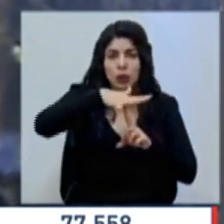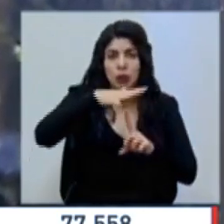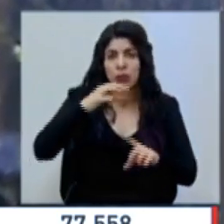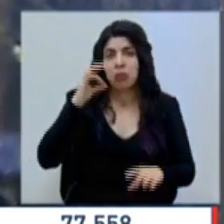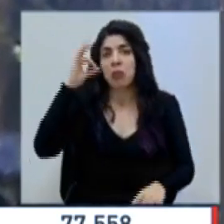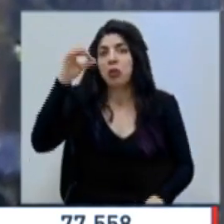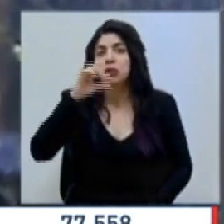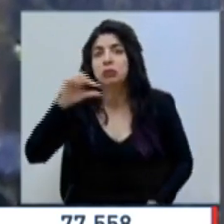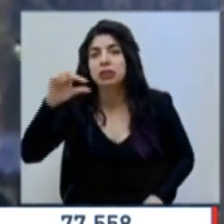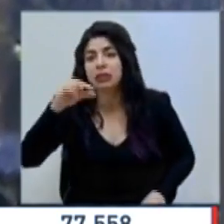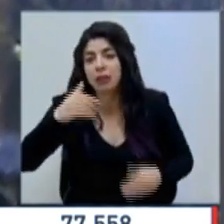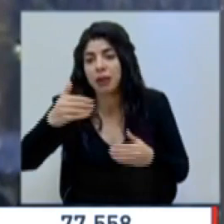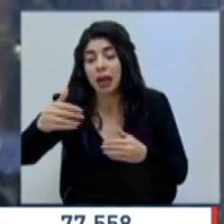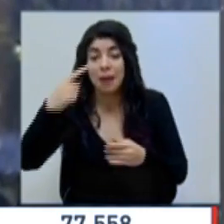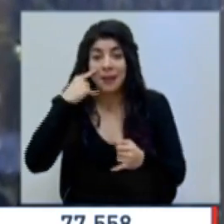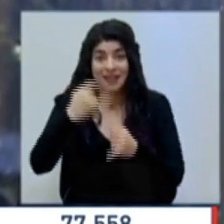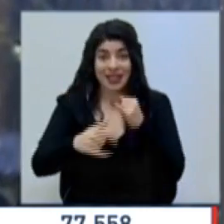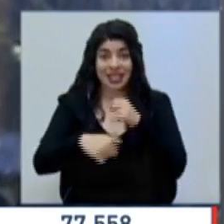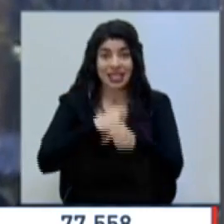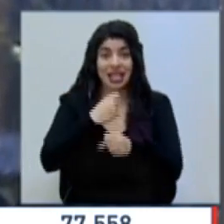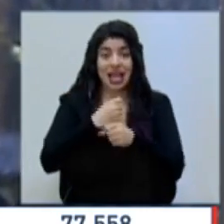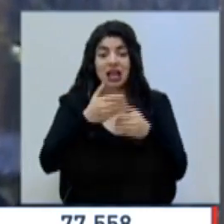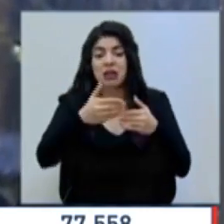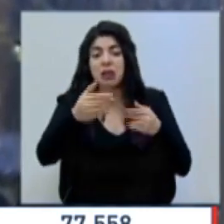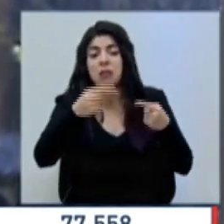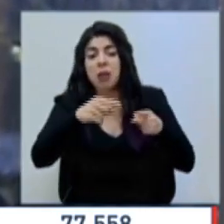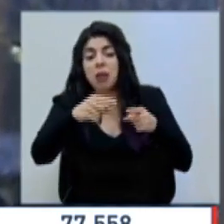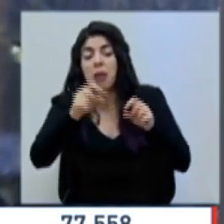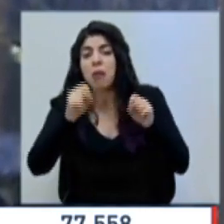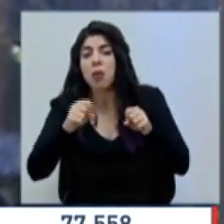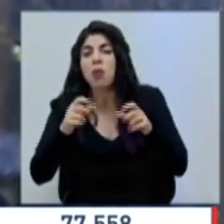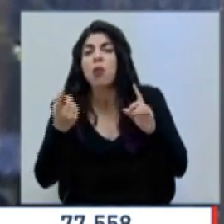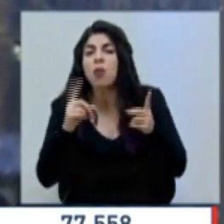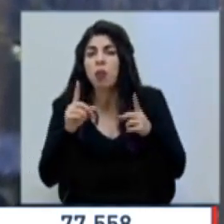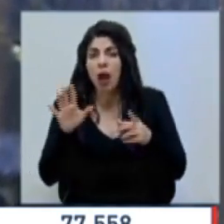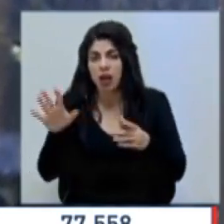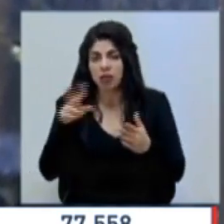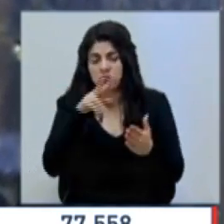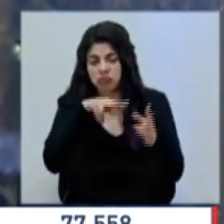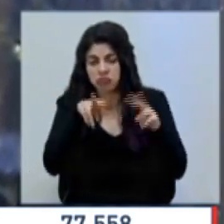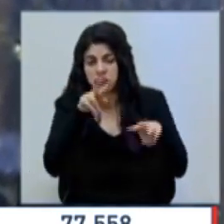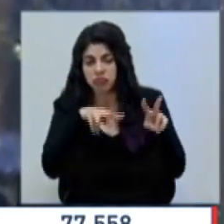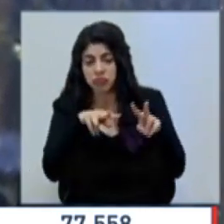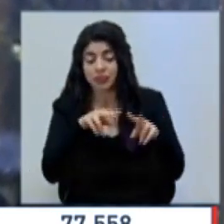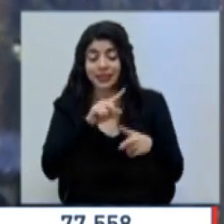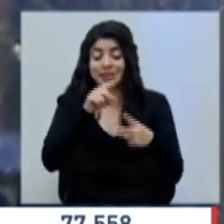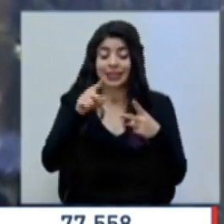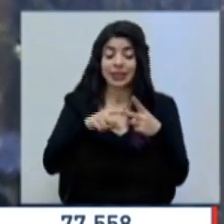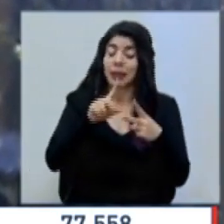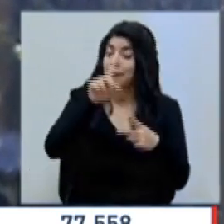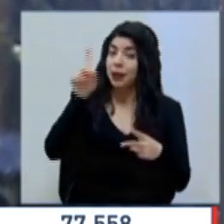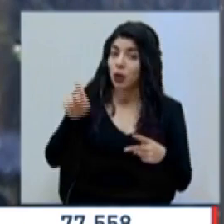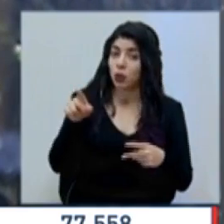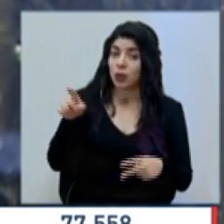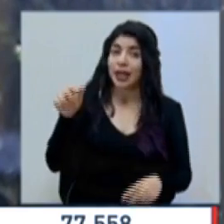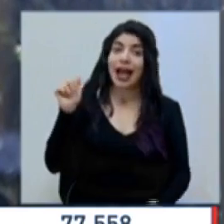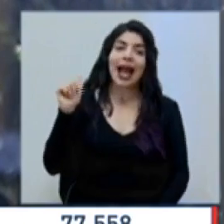próximas semanas y para cerrar el año? Y mi segunda consulta para don Alexander.